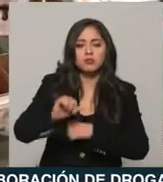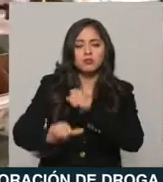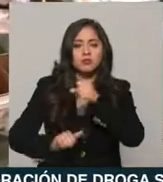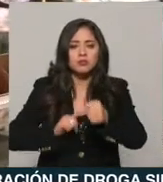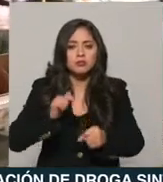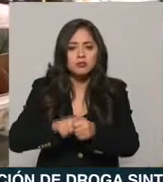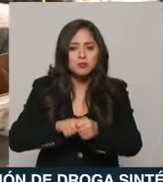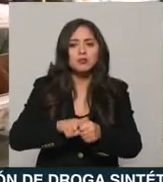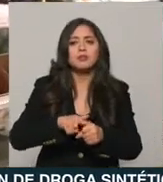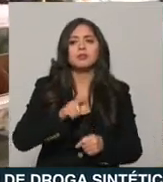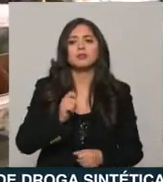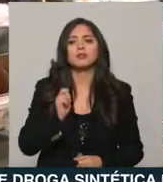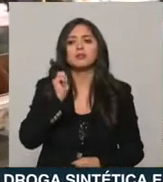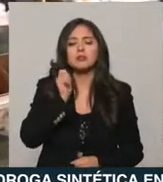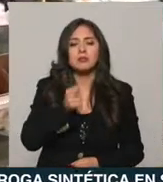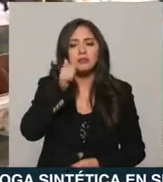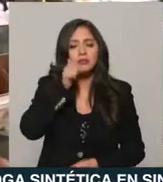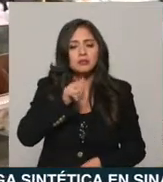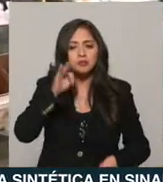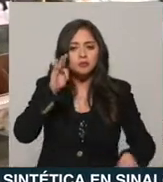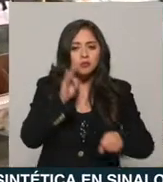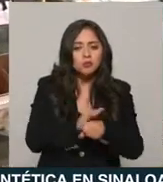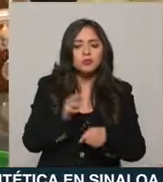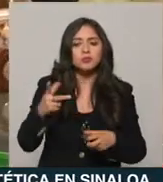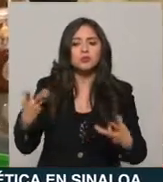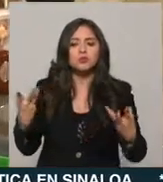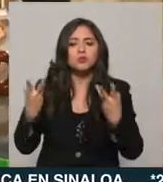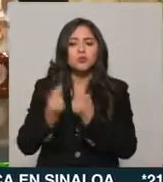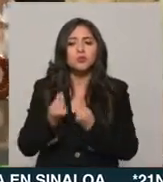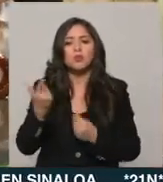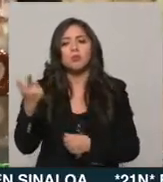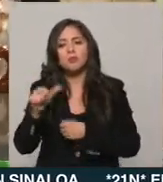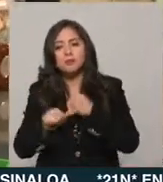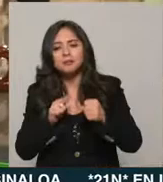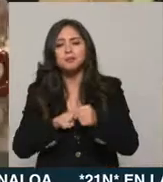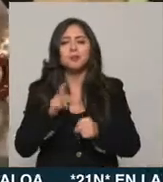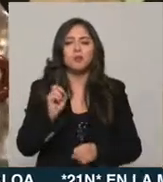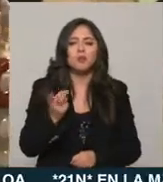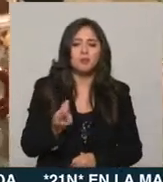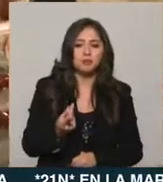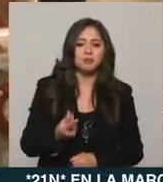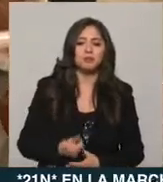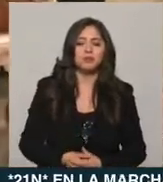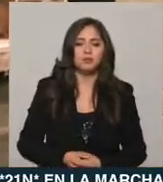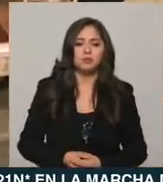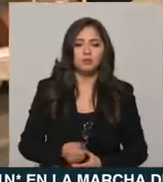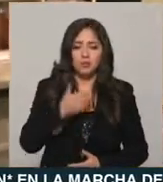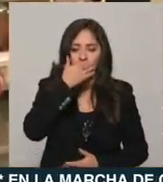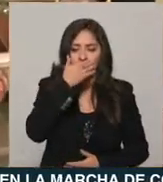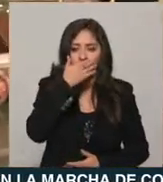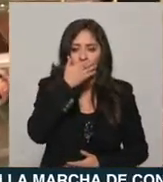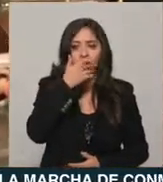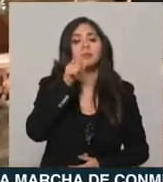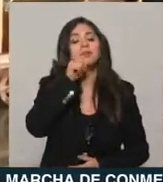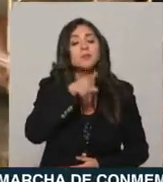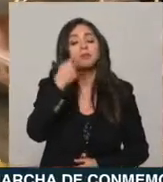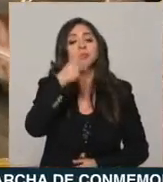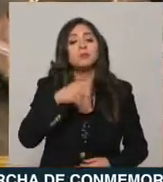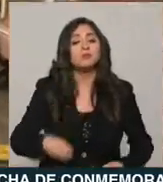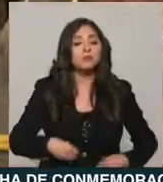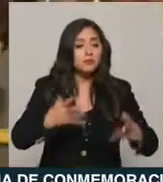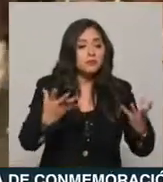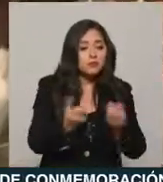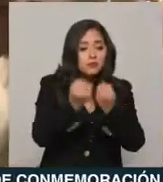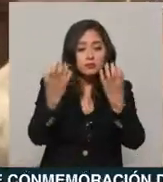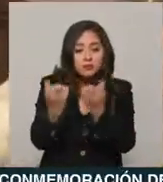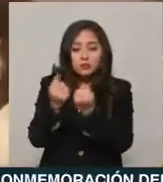de los animales de compañía. Y tras dedicar parte de su vida al rescate de otros animales, el